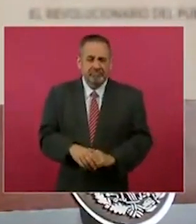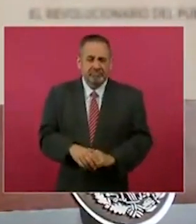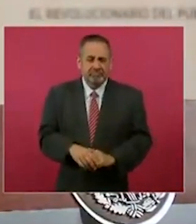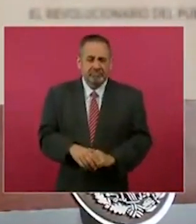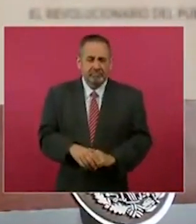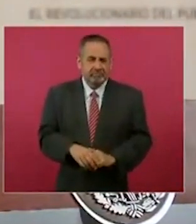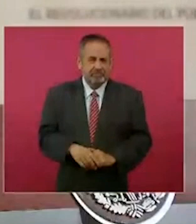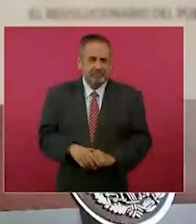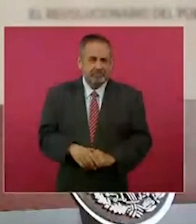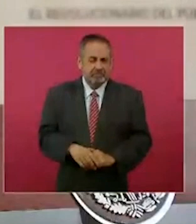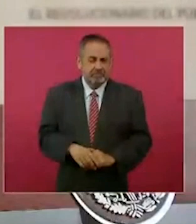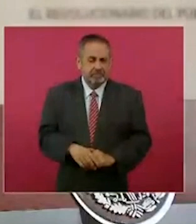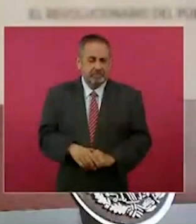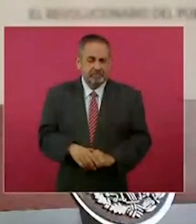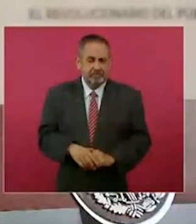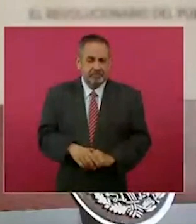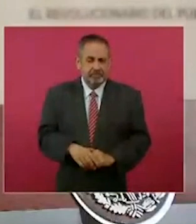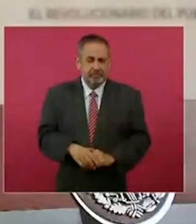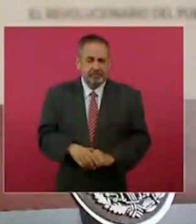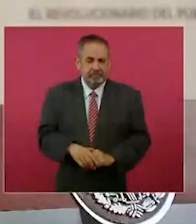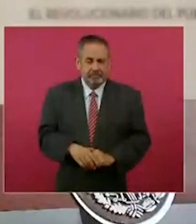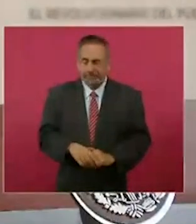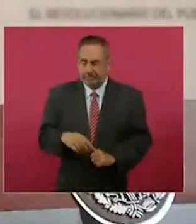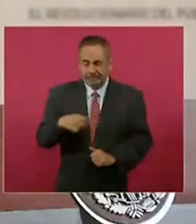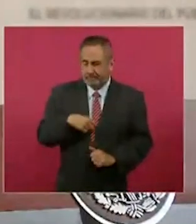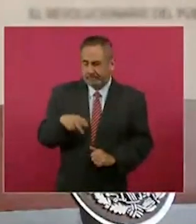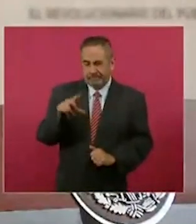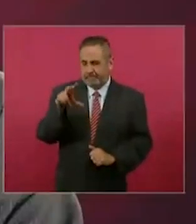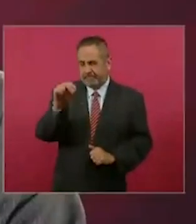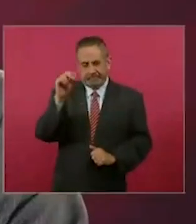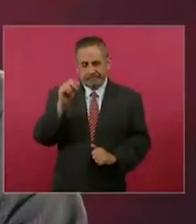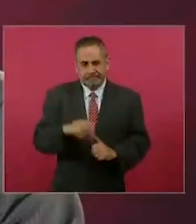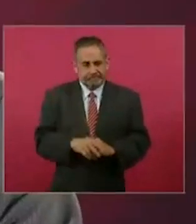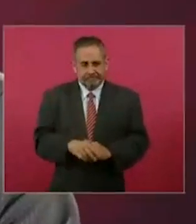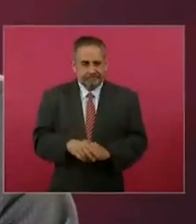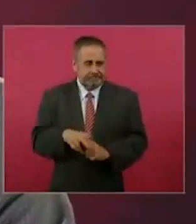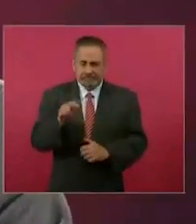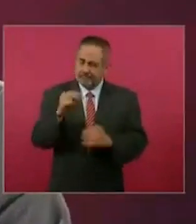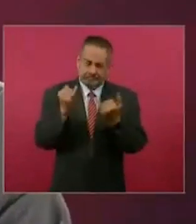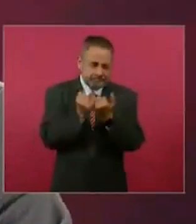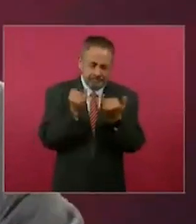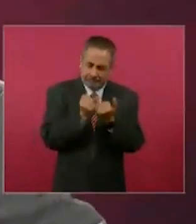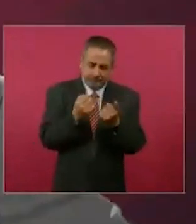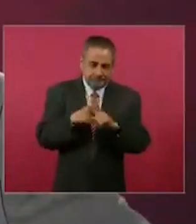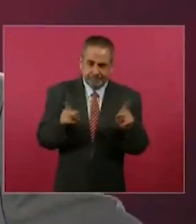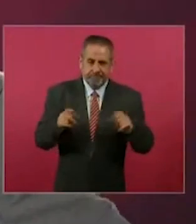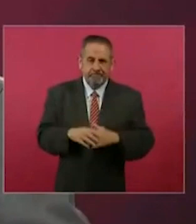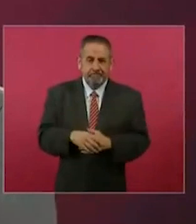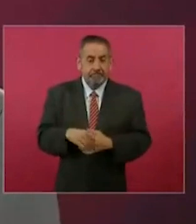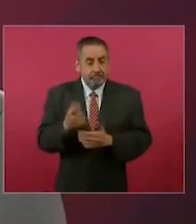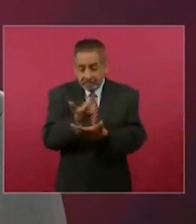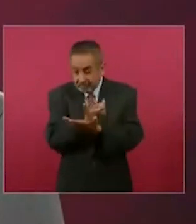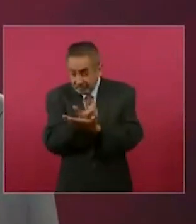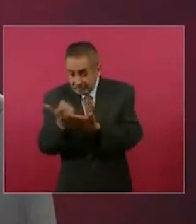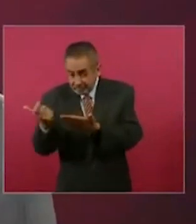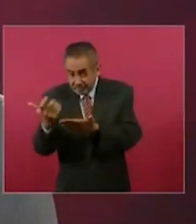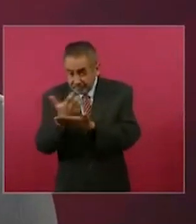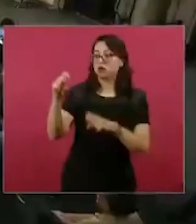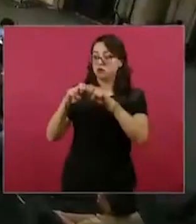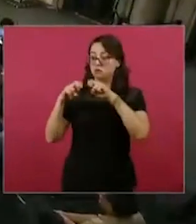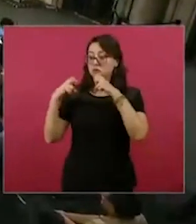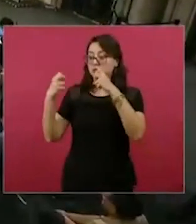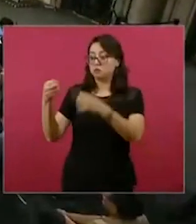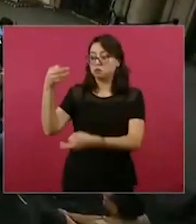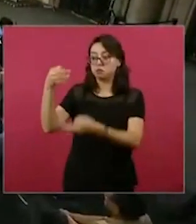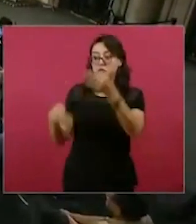campaña de vacunación con la temporada de invierno y habrá vacunación contra la influenza y contra el Coby 19 Incluso